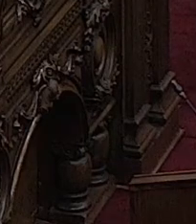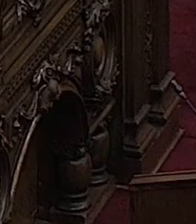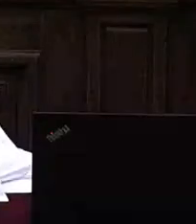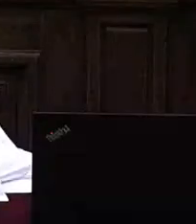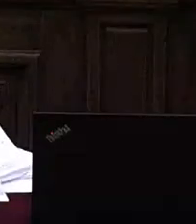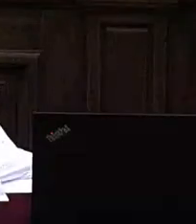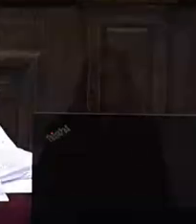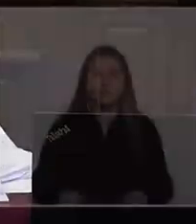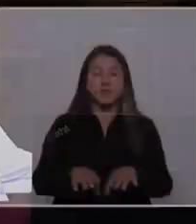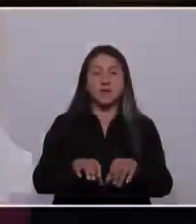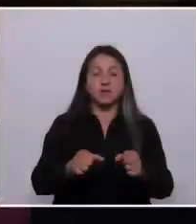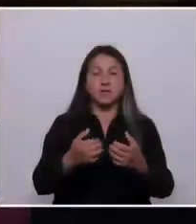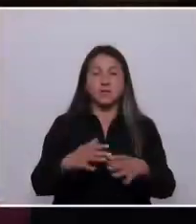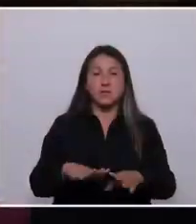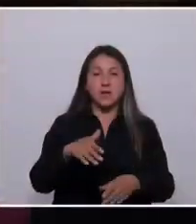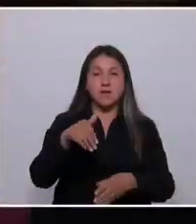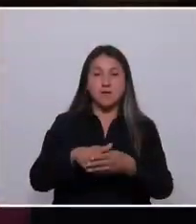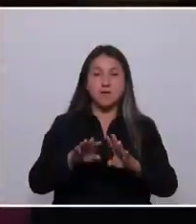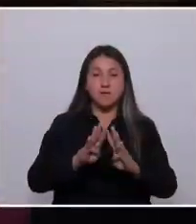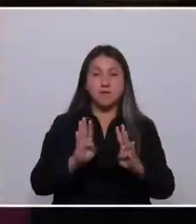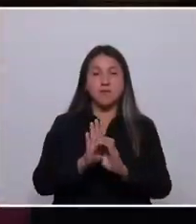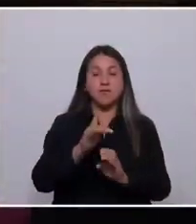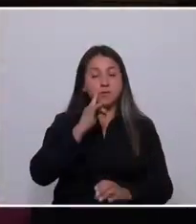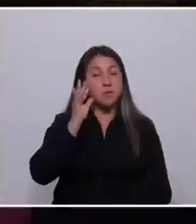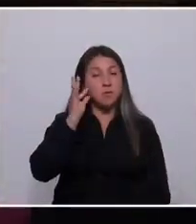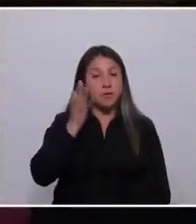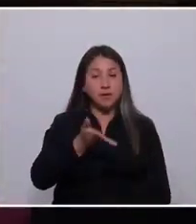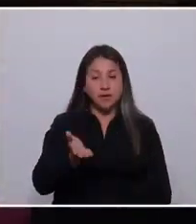Han emitido su voto, señoras y señores convencionales.